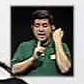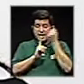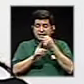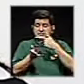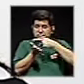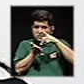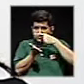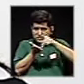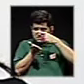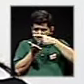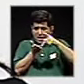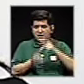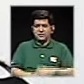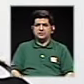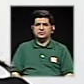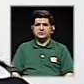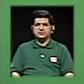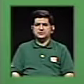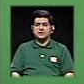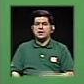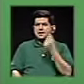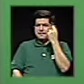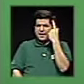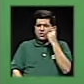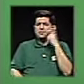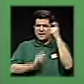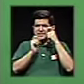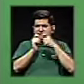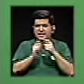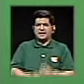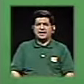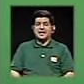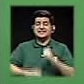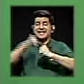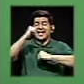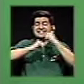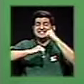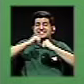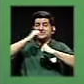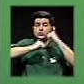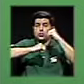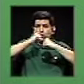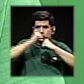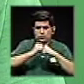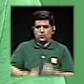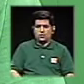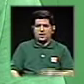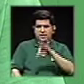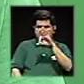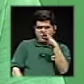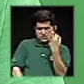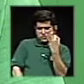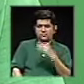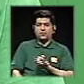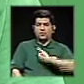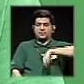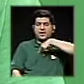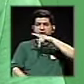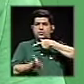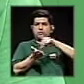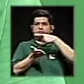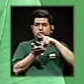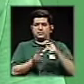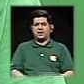realidad para para entenderlo muy concreto es la infraestructura eh Cómo digamos nosotros pagamos